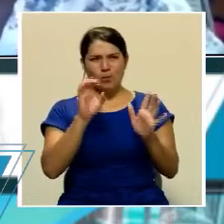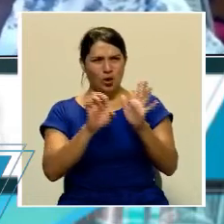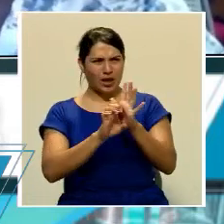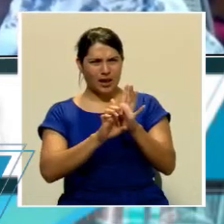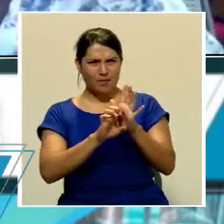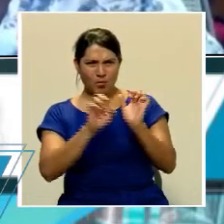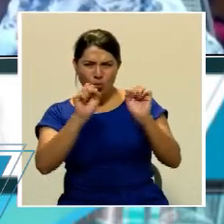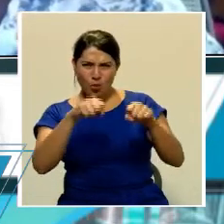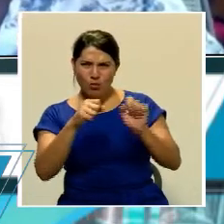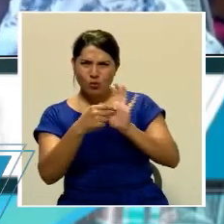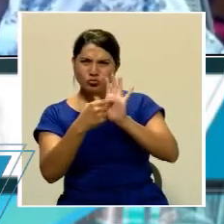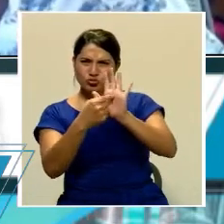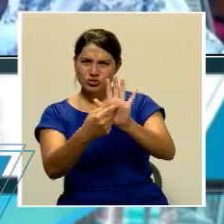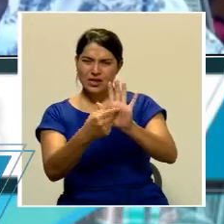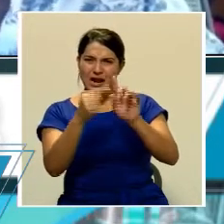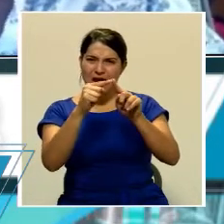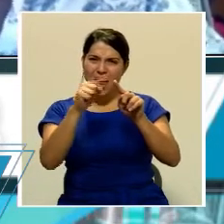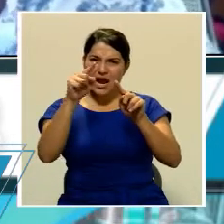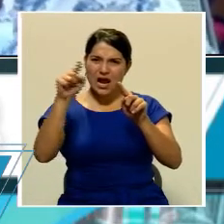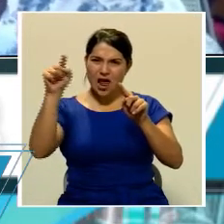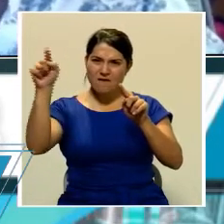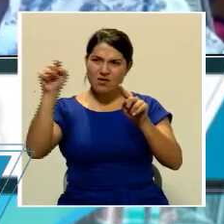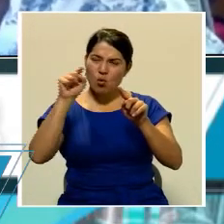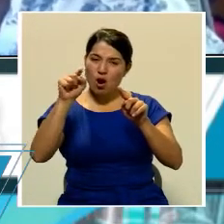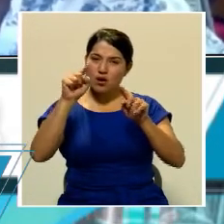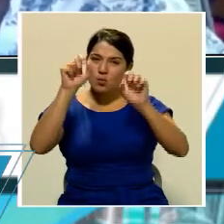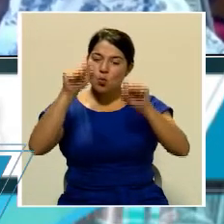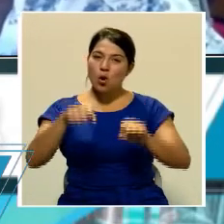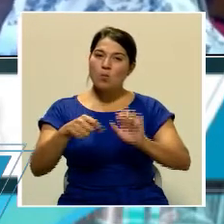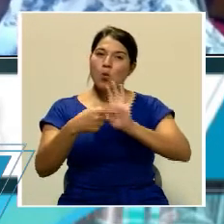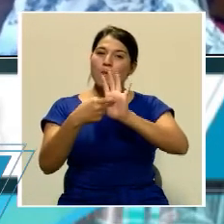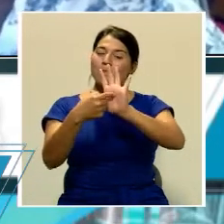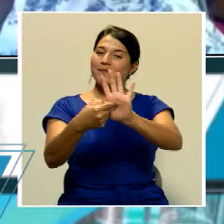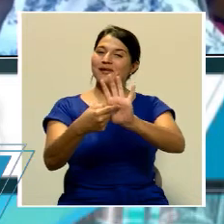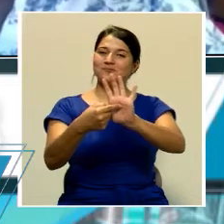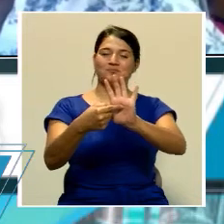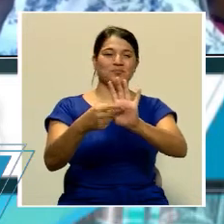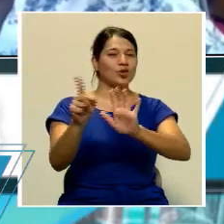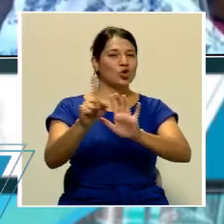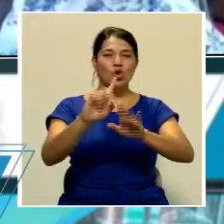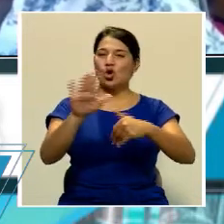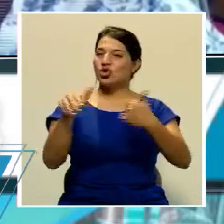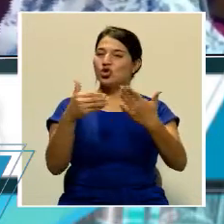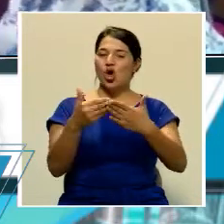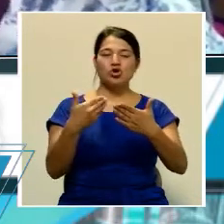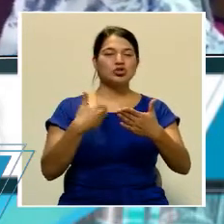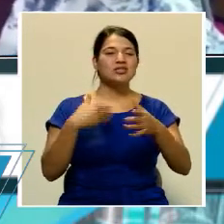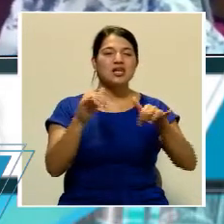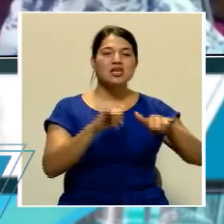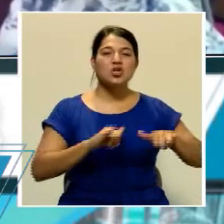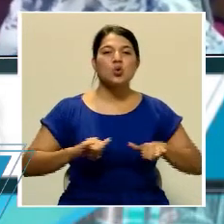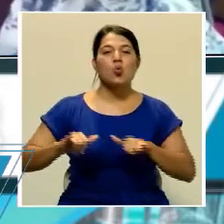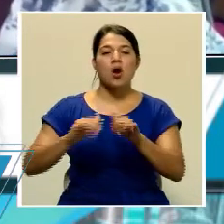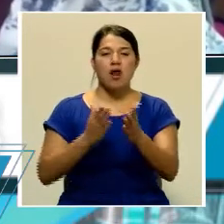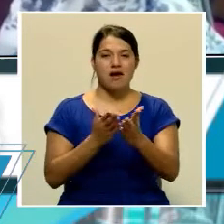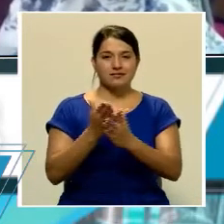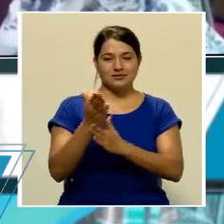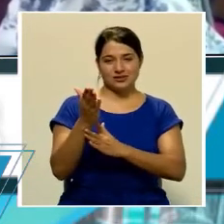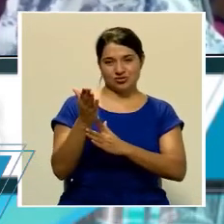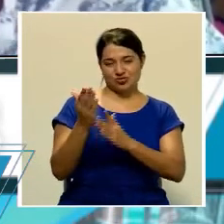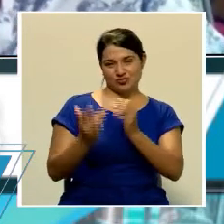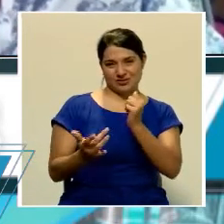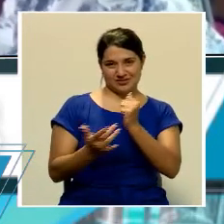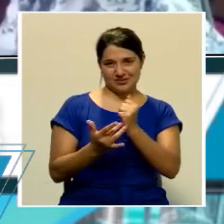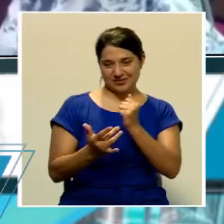que tal vez podemos enseñar de las diferencias del acceso a la conectividad que hay entre hogares